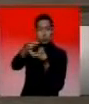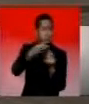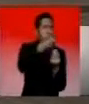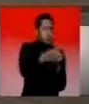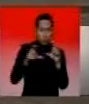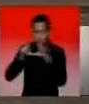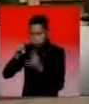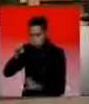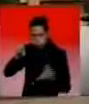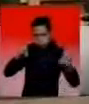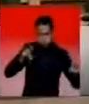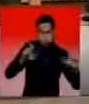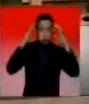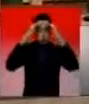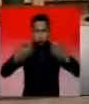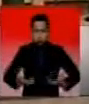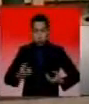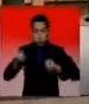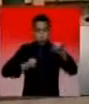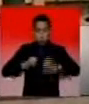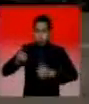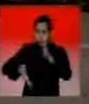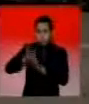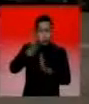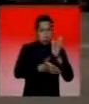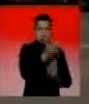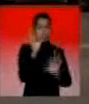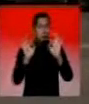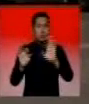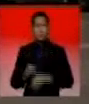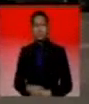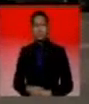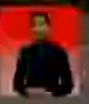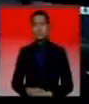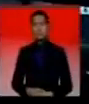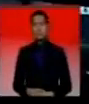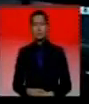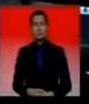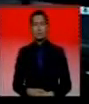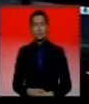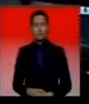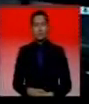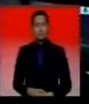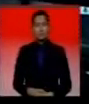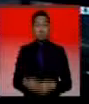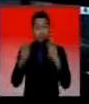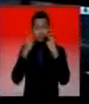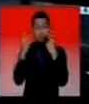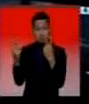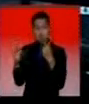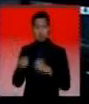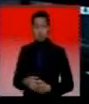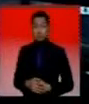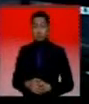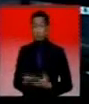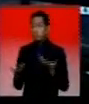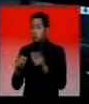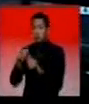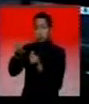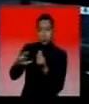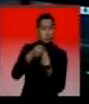tanqueros con jorge albán rommel garzón gama noticias como vemos entonces los despachos son